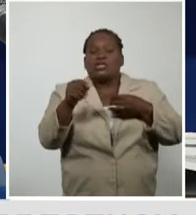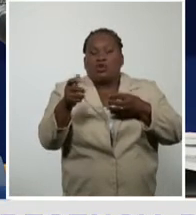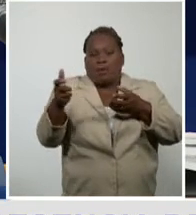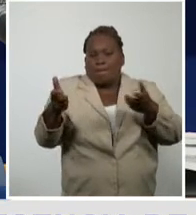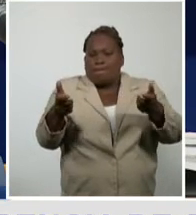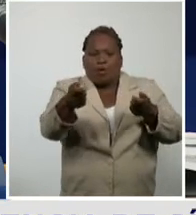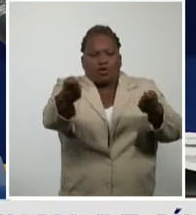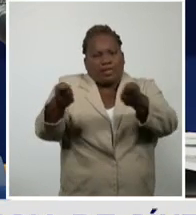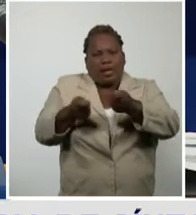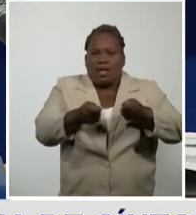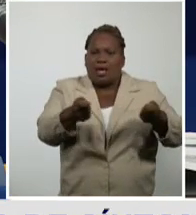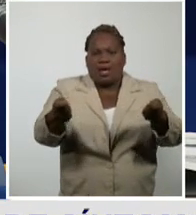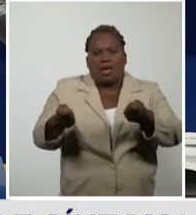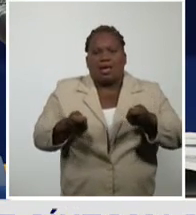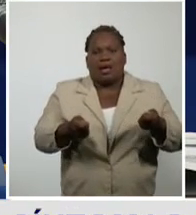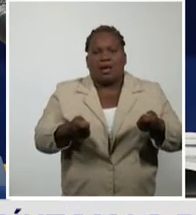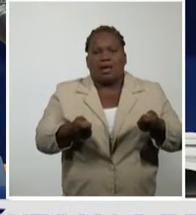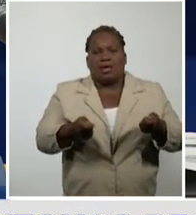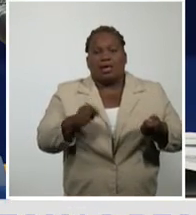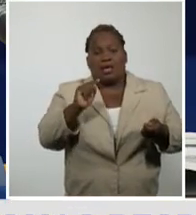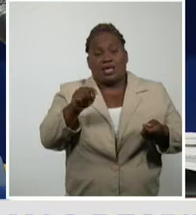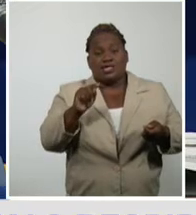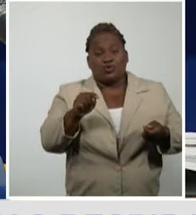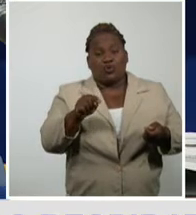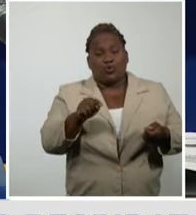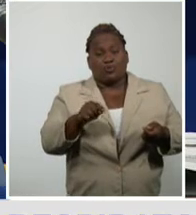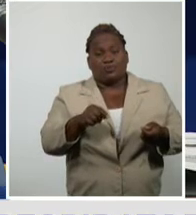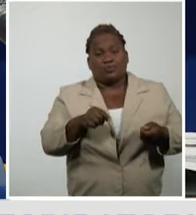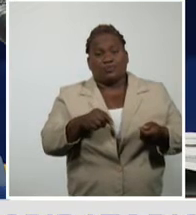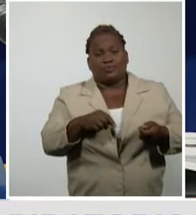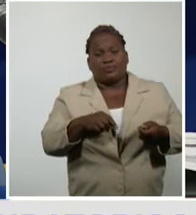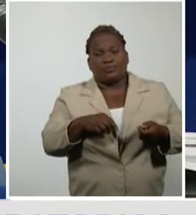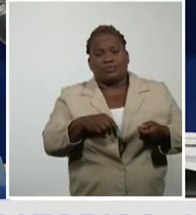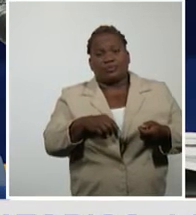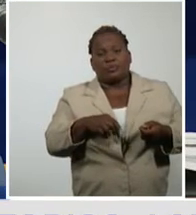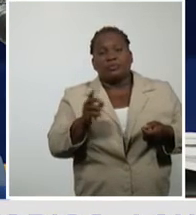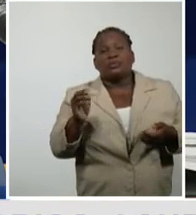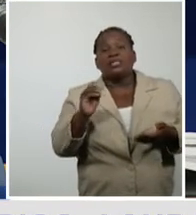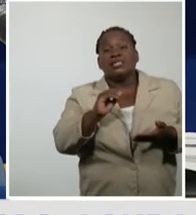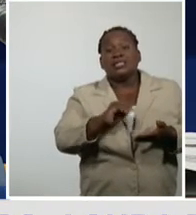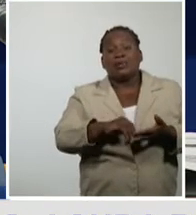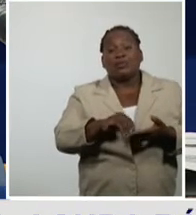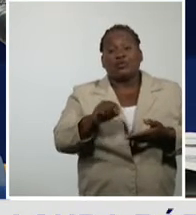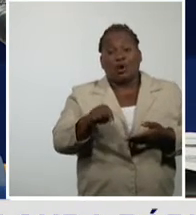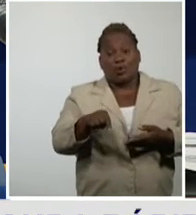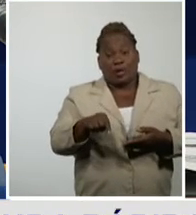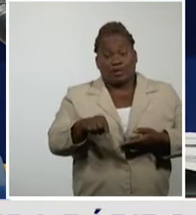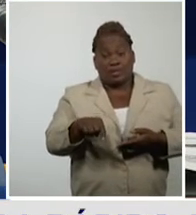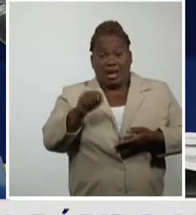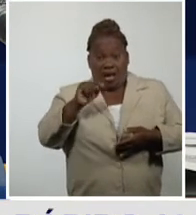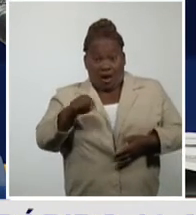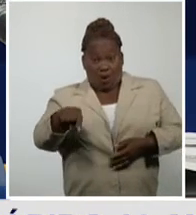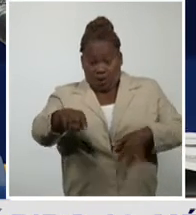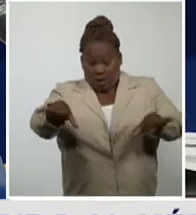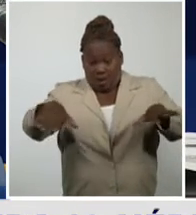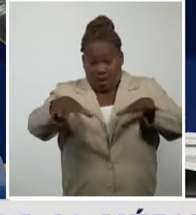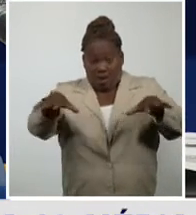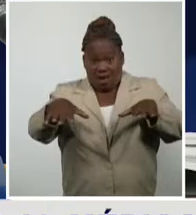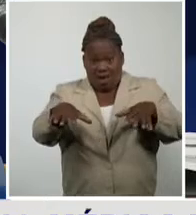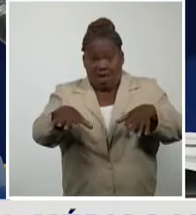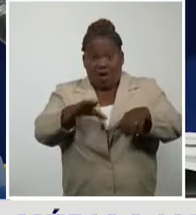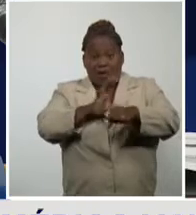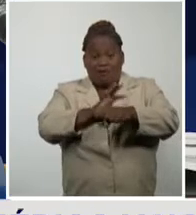máquinas. Eso se puso ahora, salió a relucir ahora con la COVID, aunque es